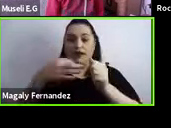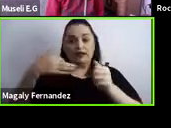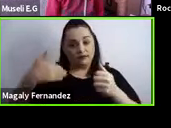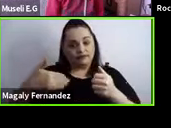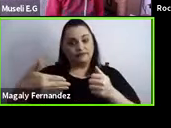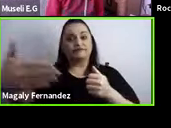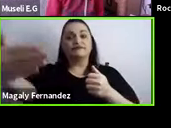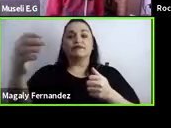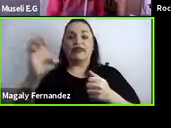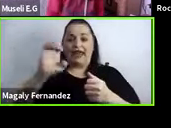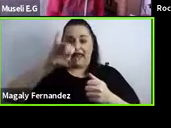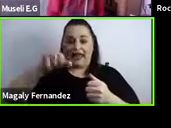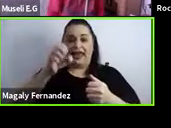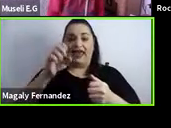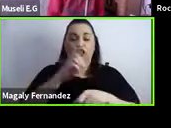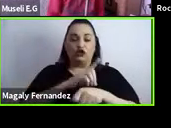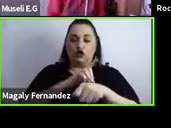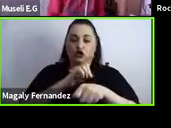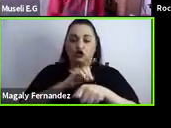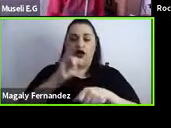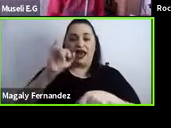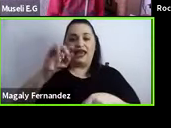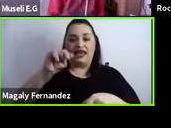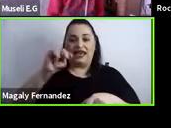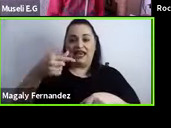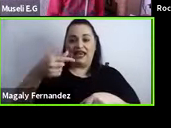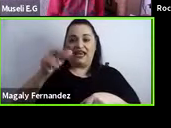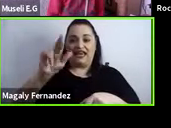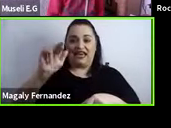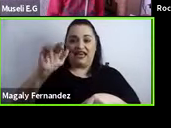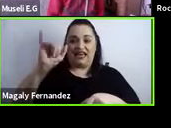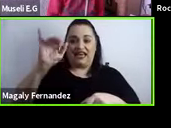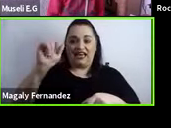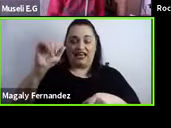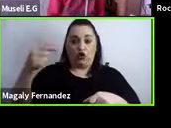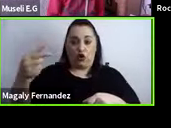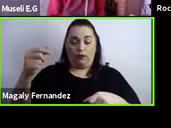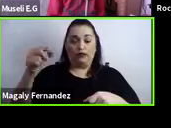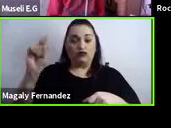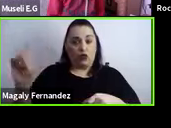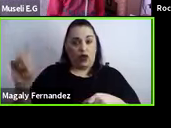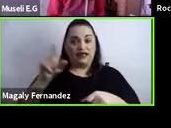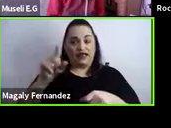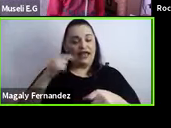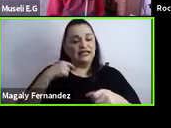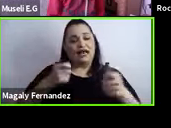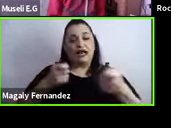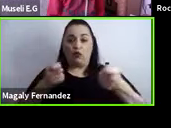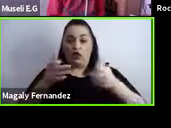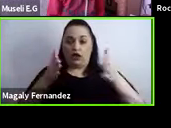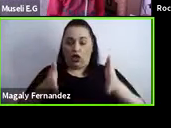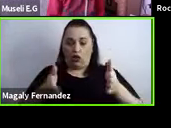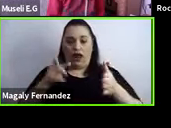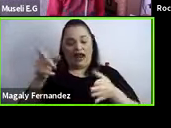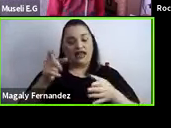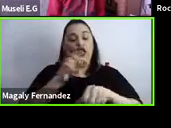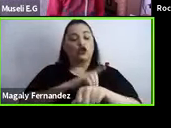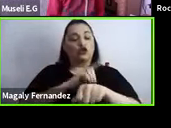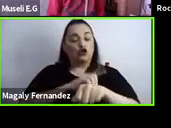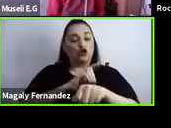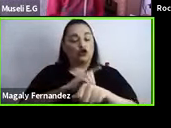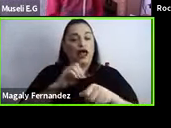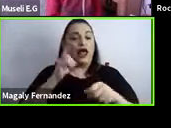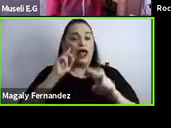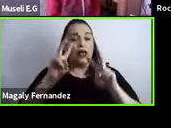de este eje temático la doctora Ingrid Gómez Duarte, quien estará moderando la sesión. Ingrid es doctora en Epidemiología y Salud Pública